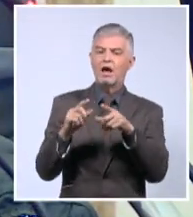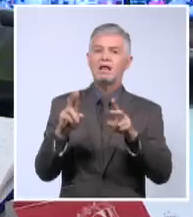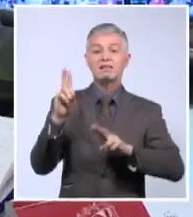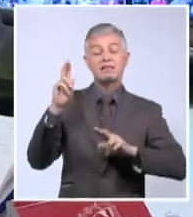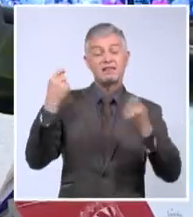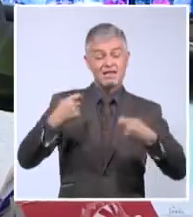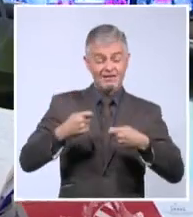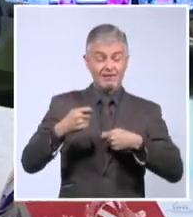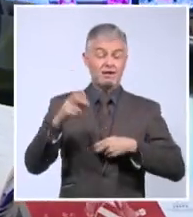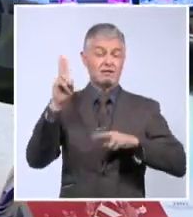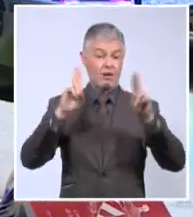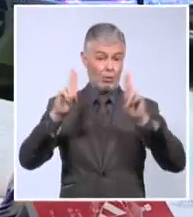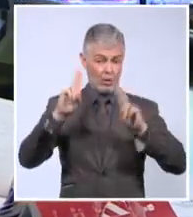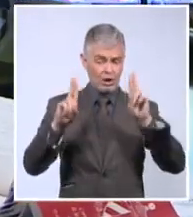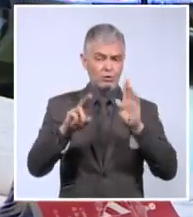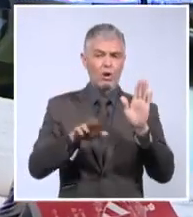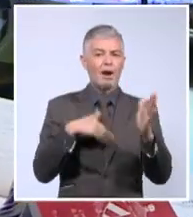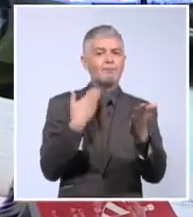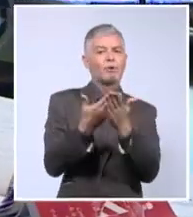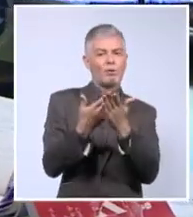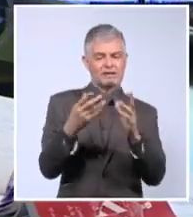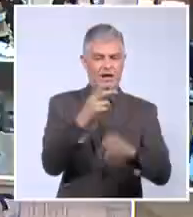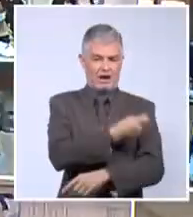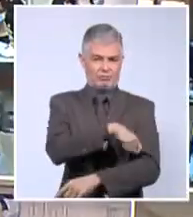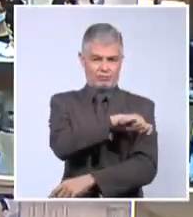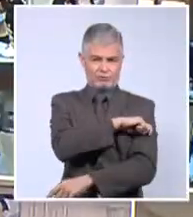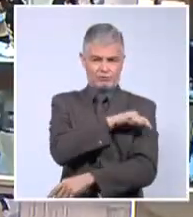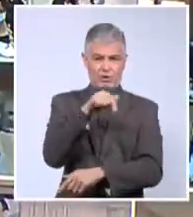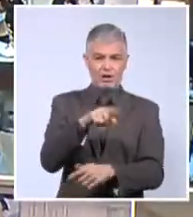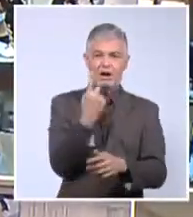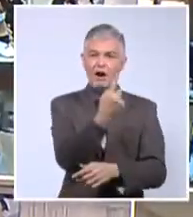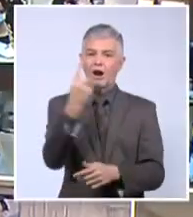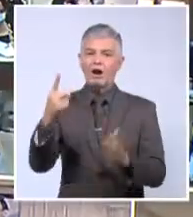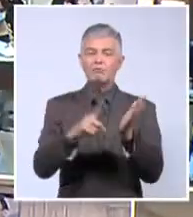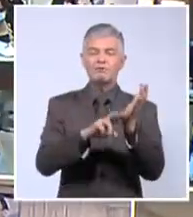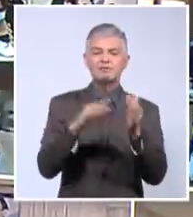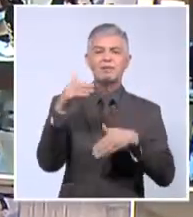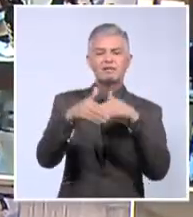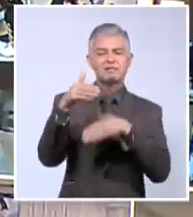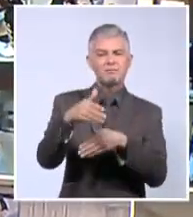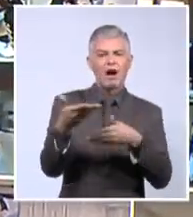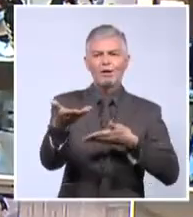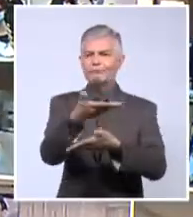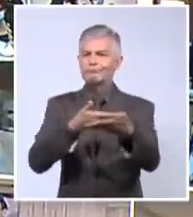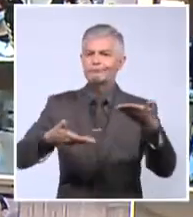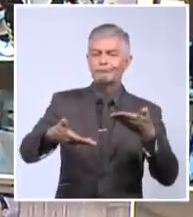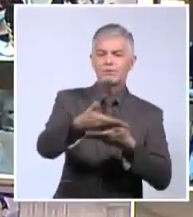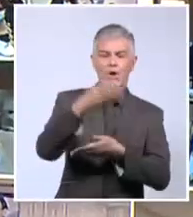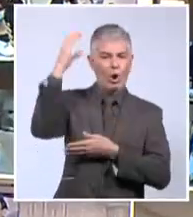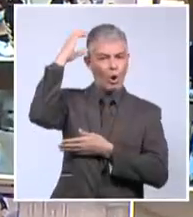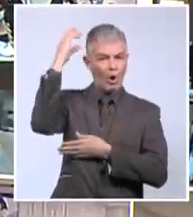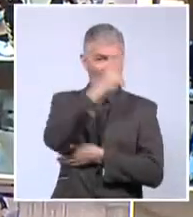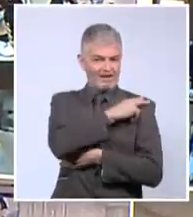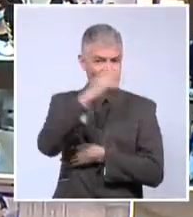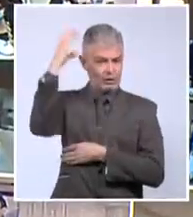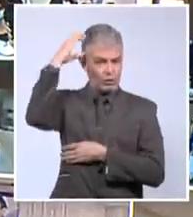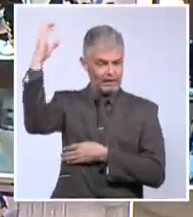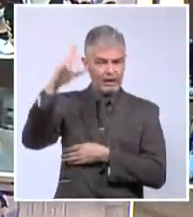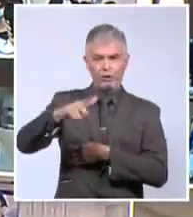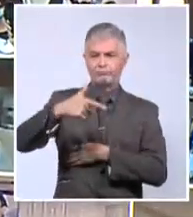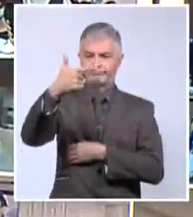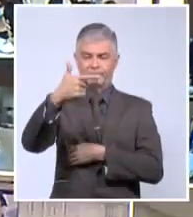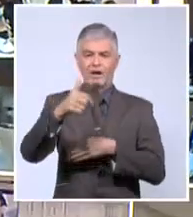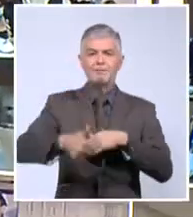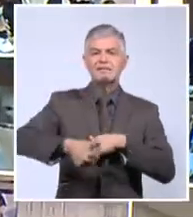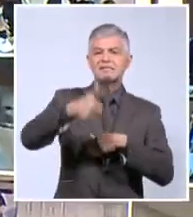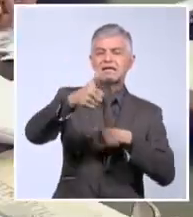población. Desde los territorios participaron en el debate gobernadores y vicegobernadores, presidentes y vicepresidentes